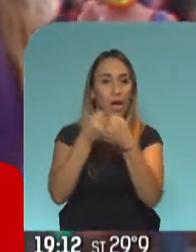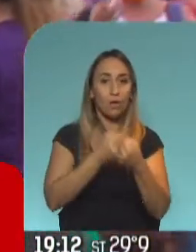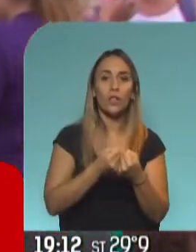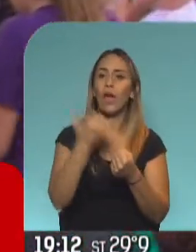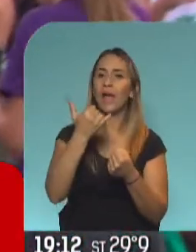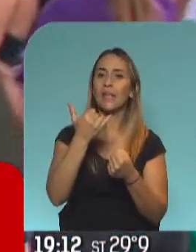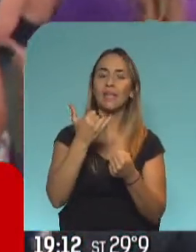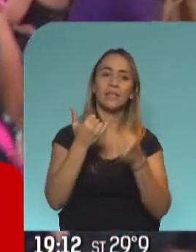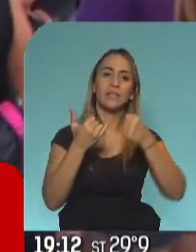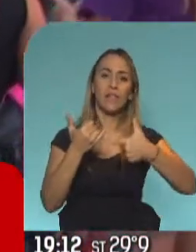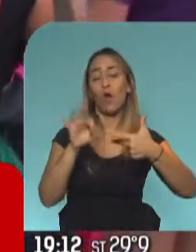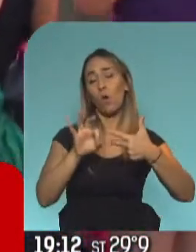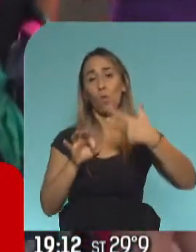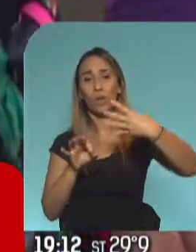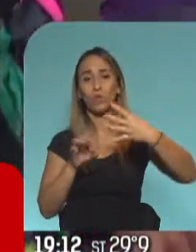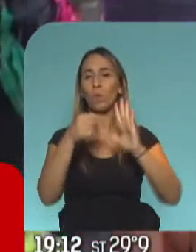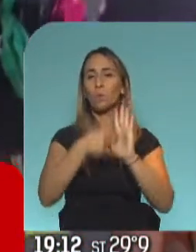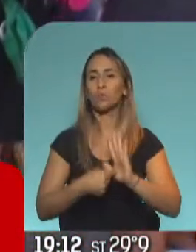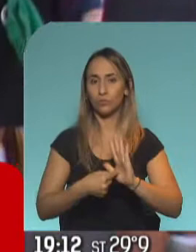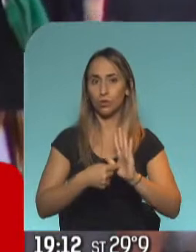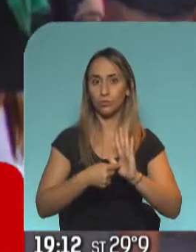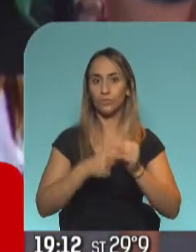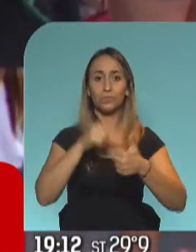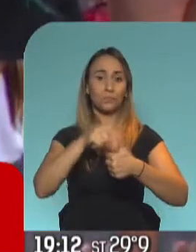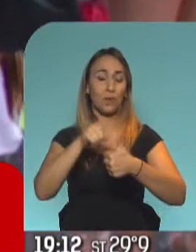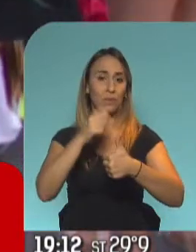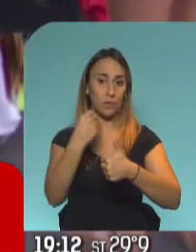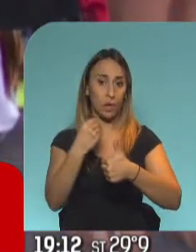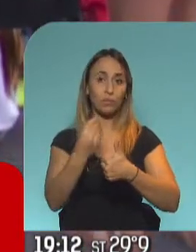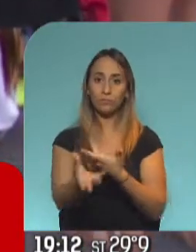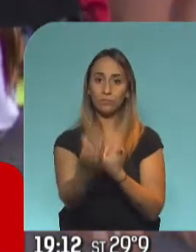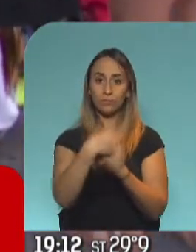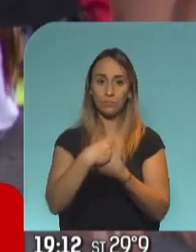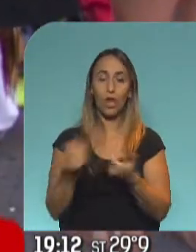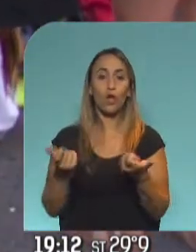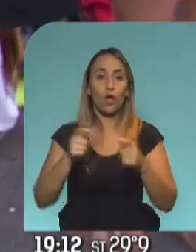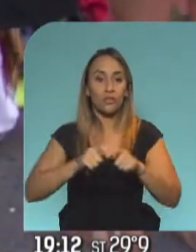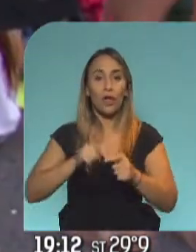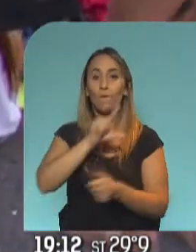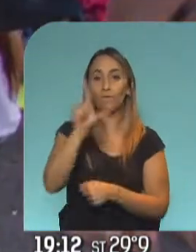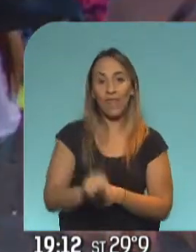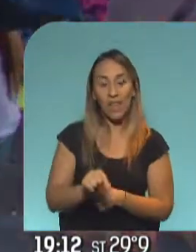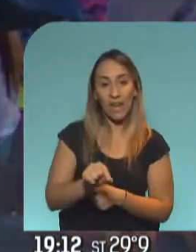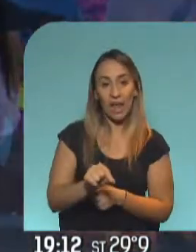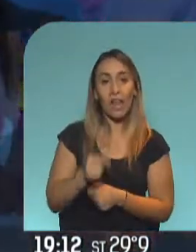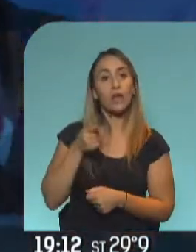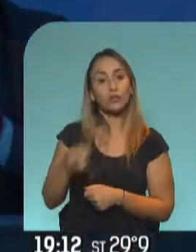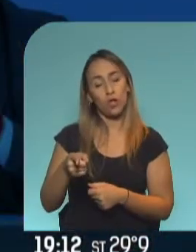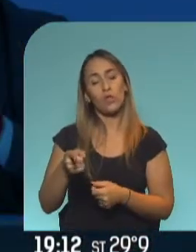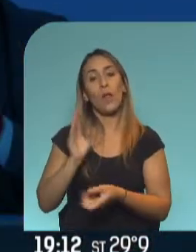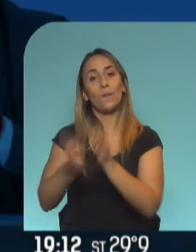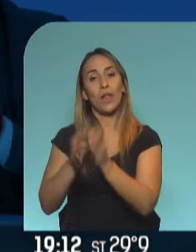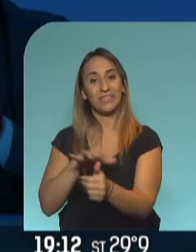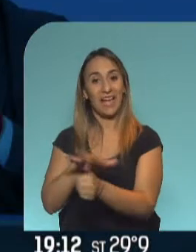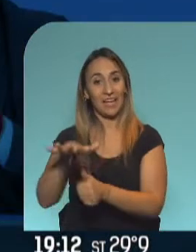poder ver acá. El primero es que participen del Consejo Federal para el abordaje de la violencia de género. Este es